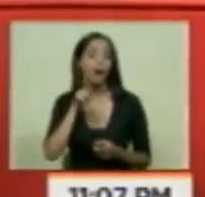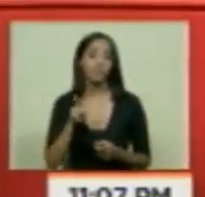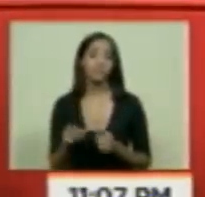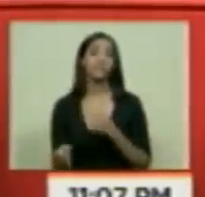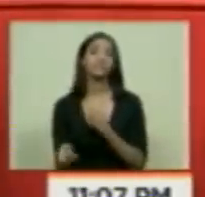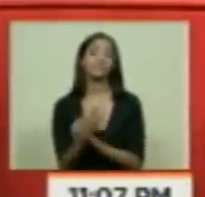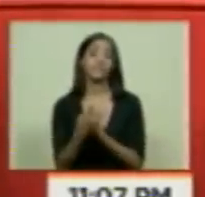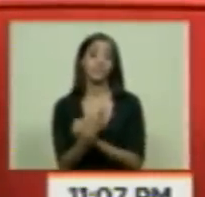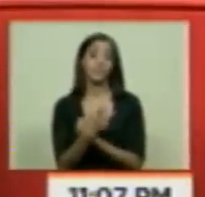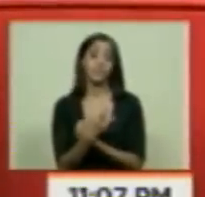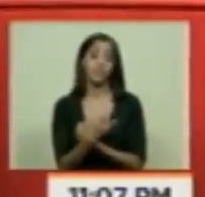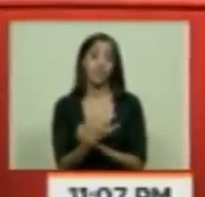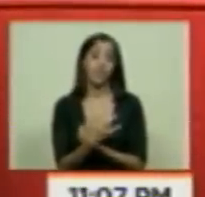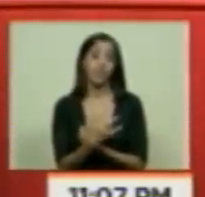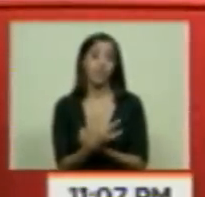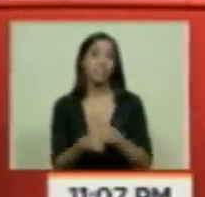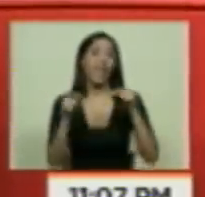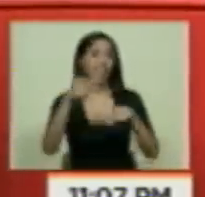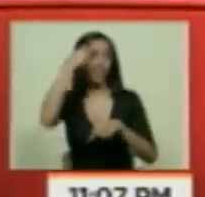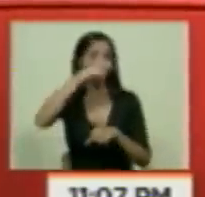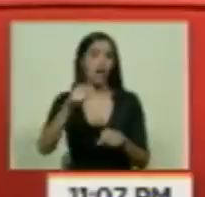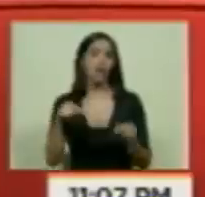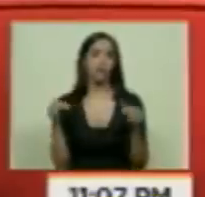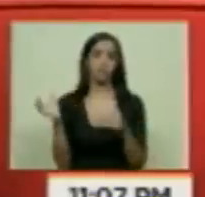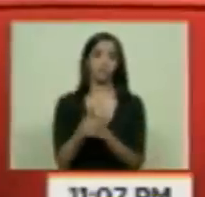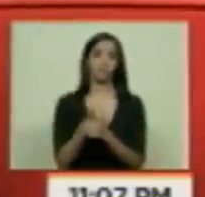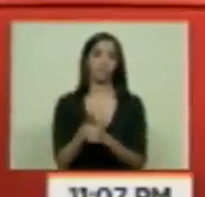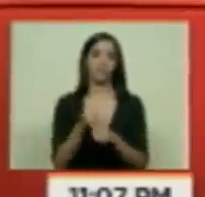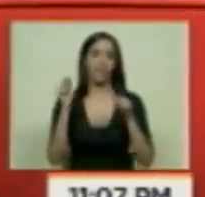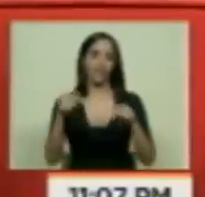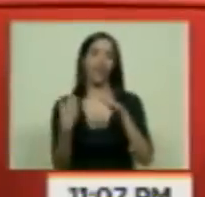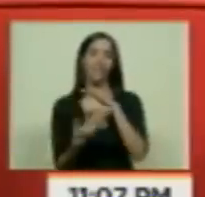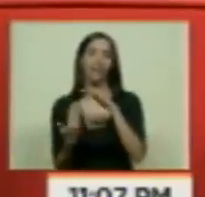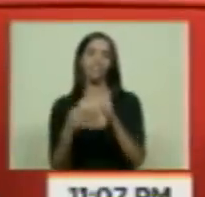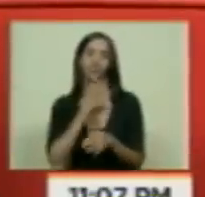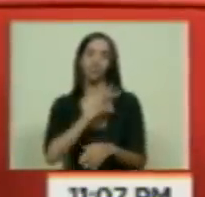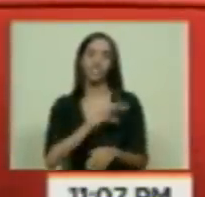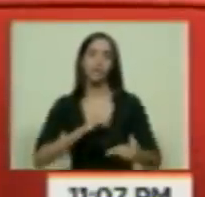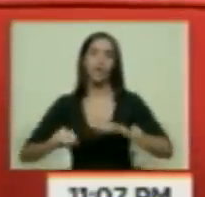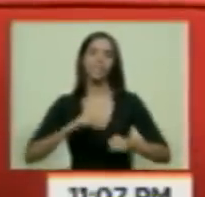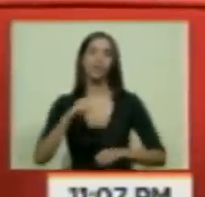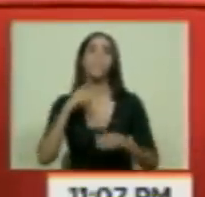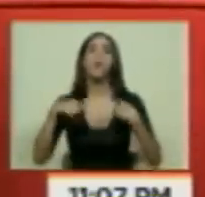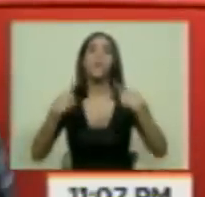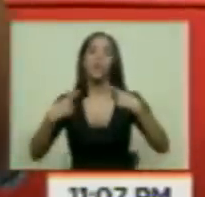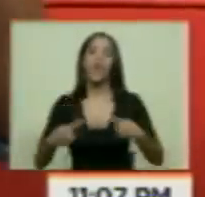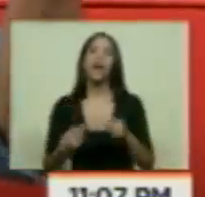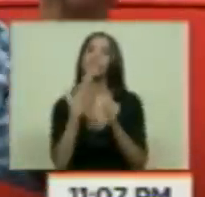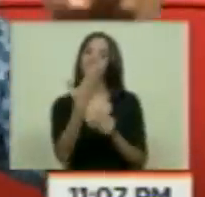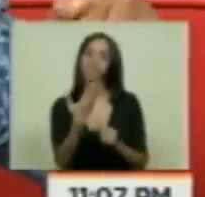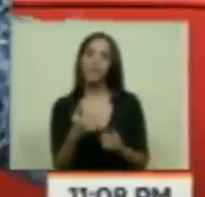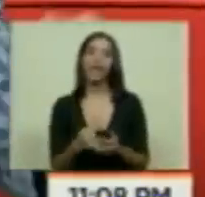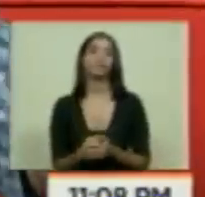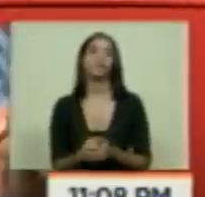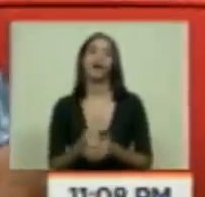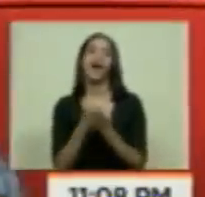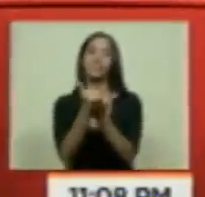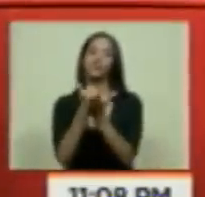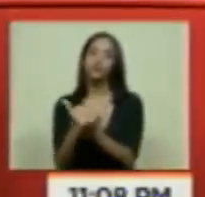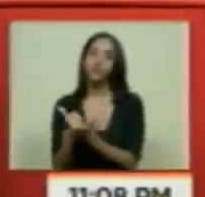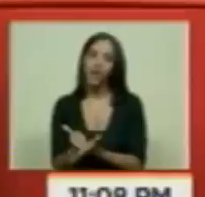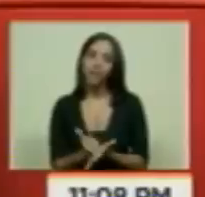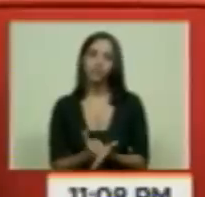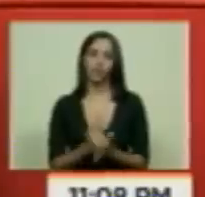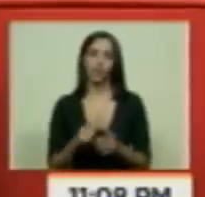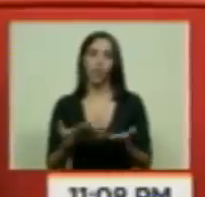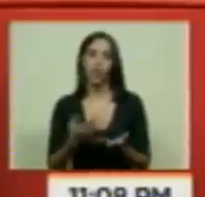otras cosas. Y ahí está precisamente el pueblo, ahí está la base social, el movimiento popular, enfrentando esas mafias, colaborando con las